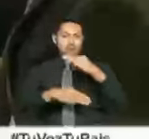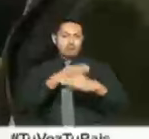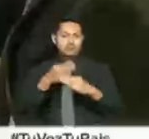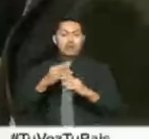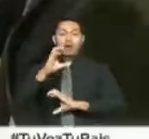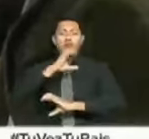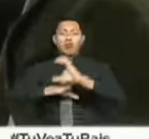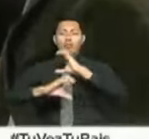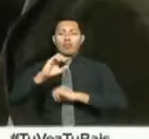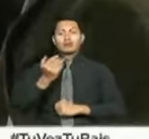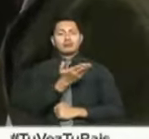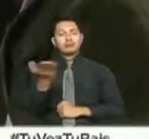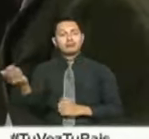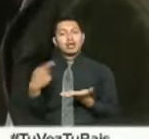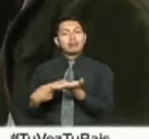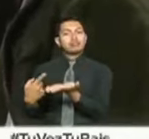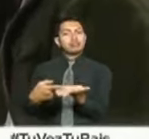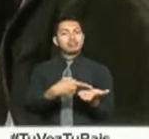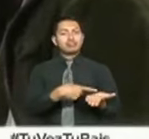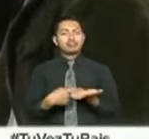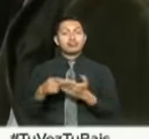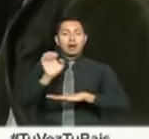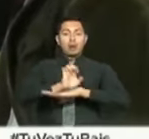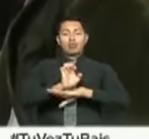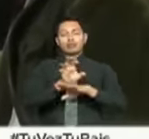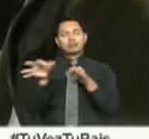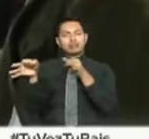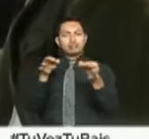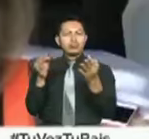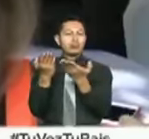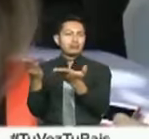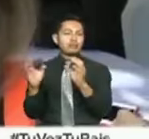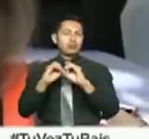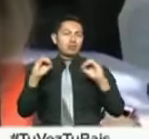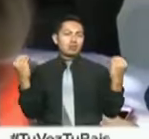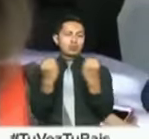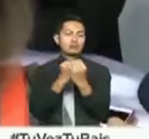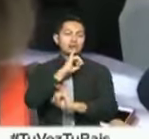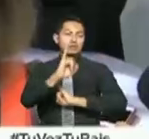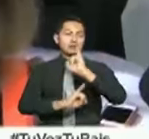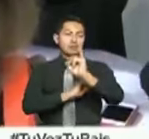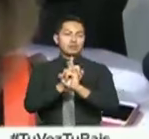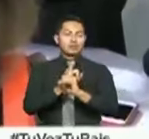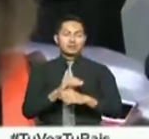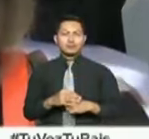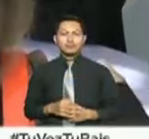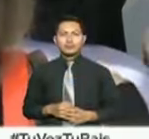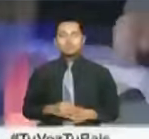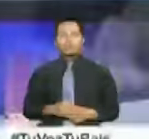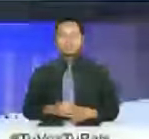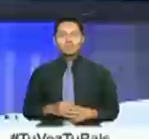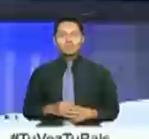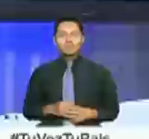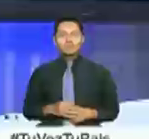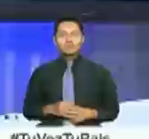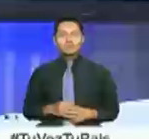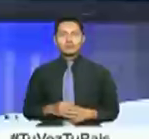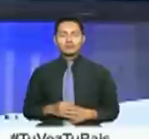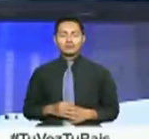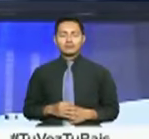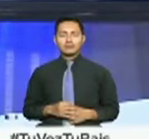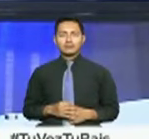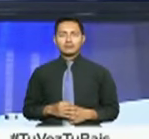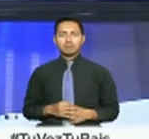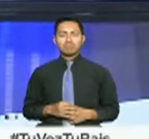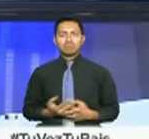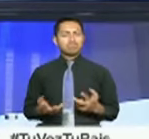de la argumentación que el país presentará ante el organismo internacional. Caterine Morejón, Noticiero Ciudadano. En